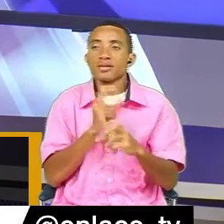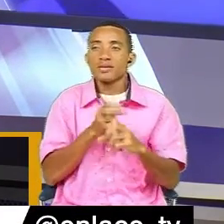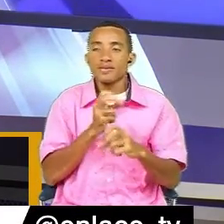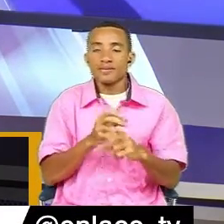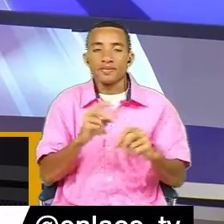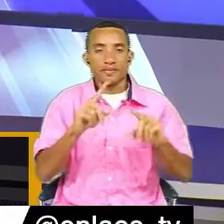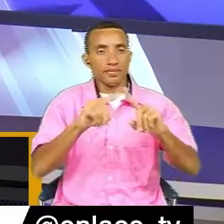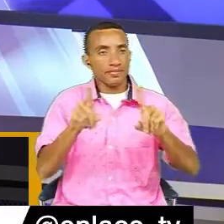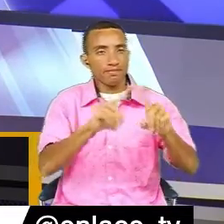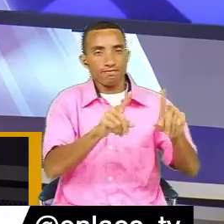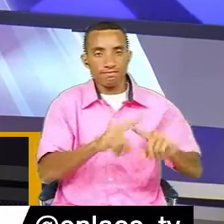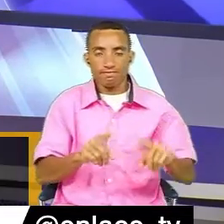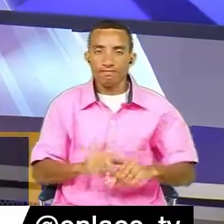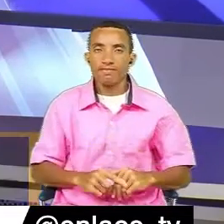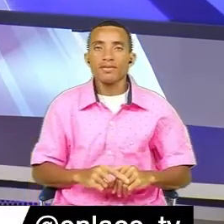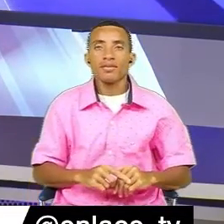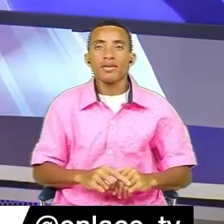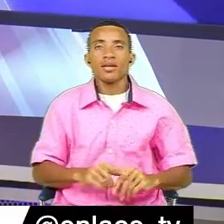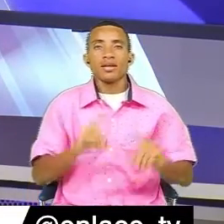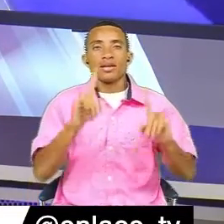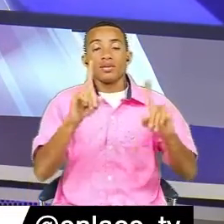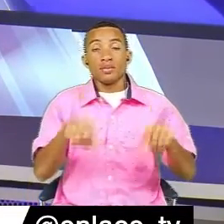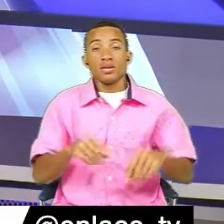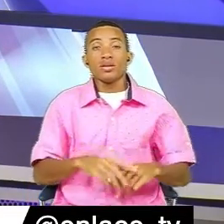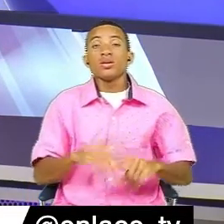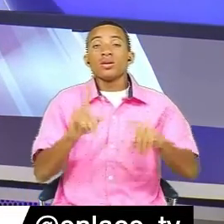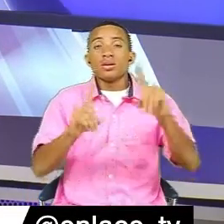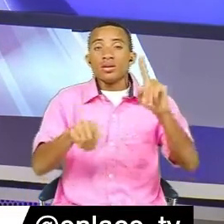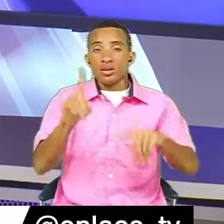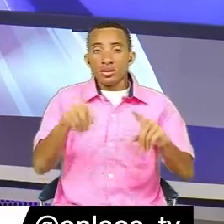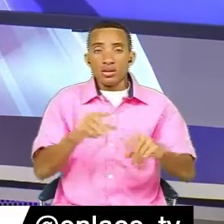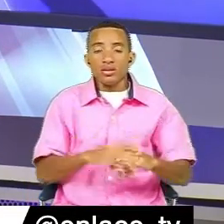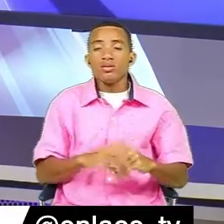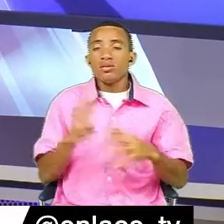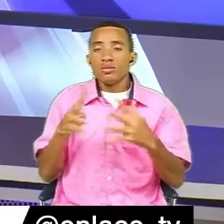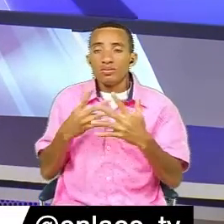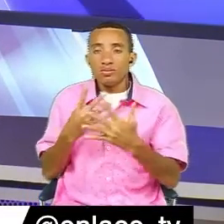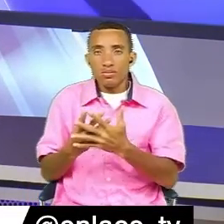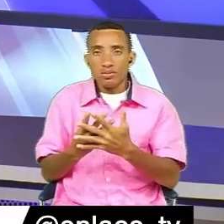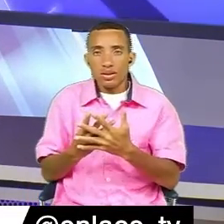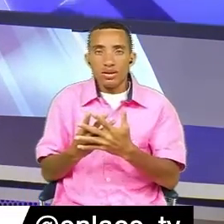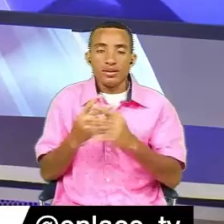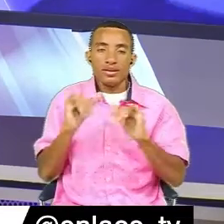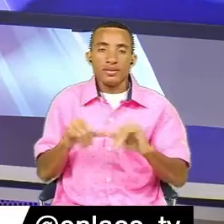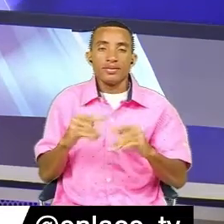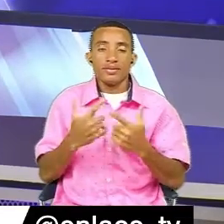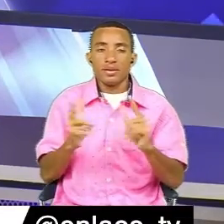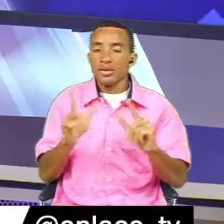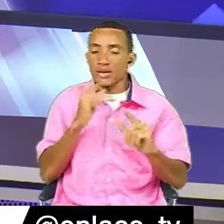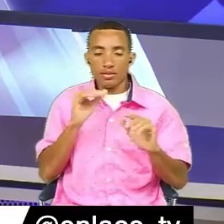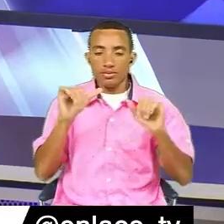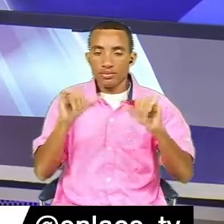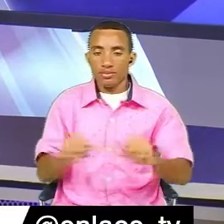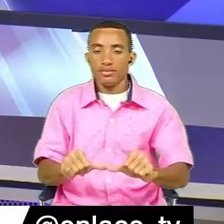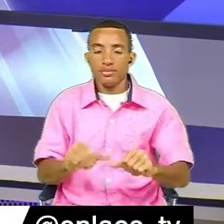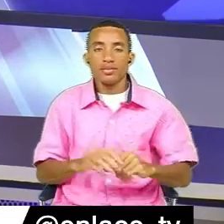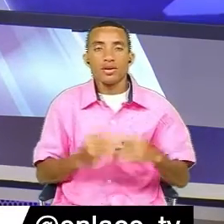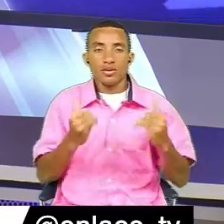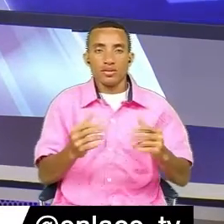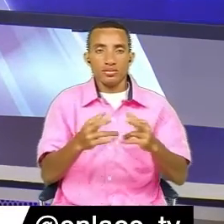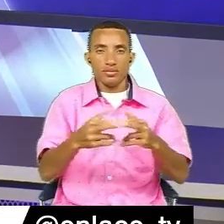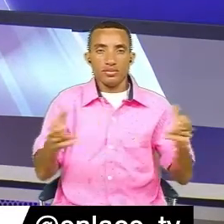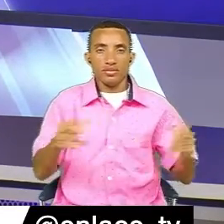diferentes sitios que han sido utilizados para tener a estas personas que están retenidas de la libertad. Ampliaremos esta información en nuestra